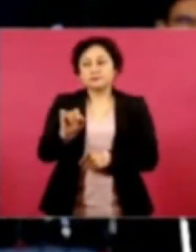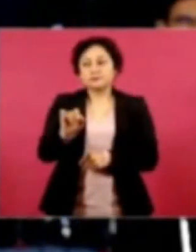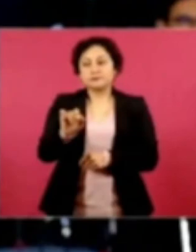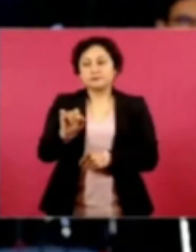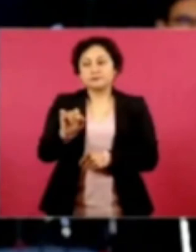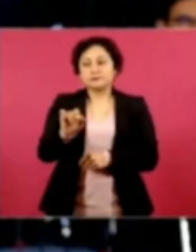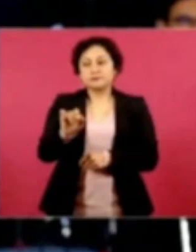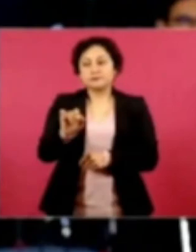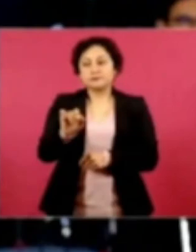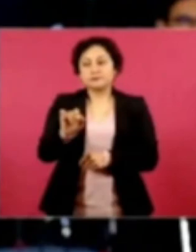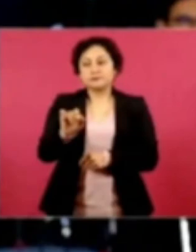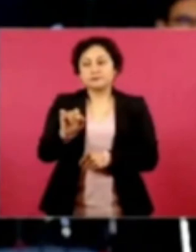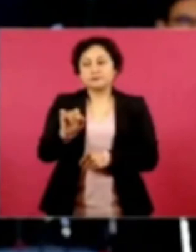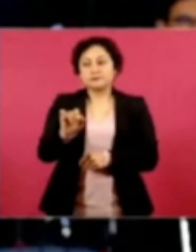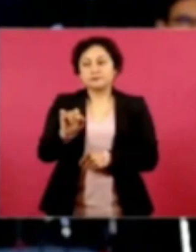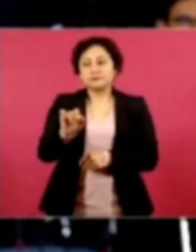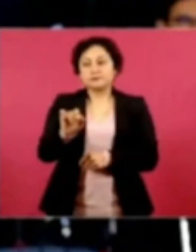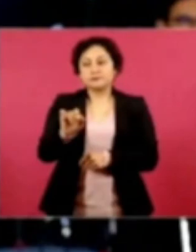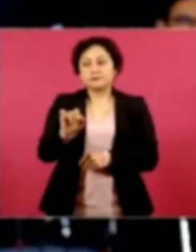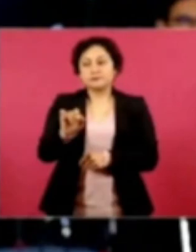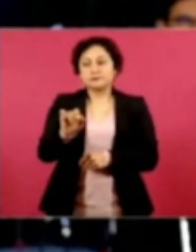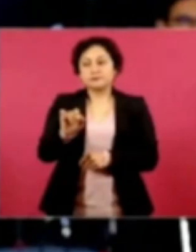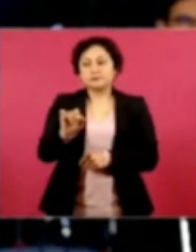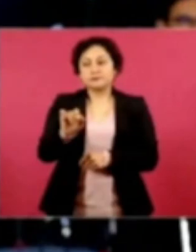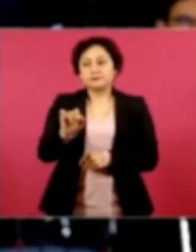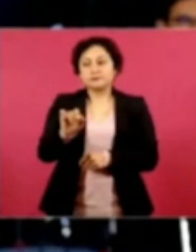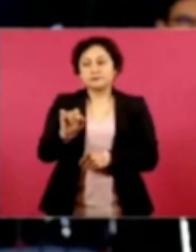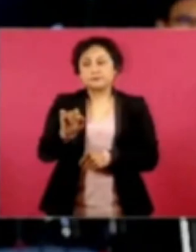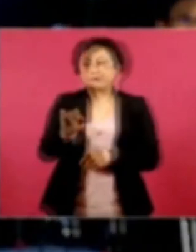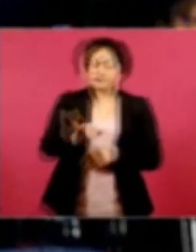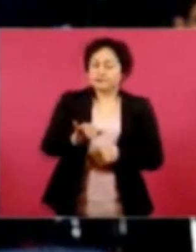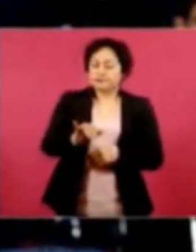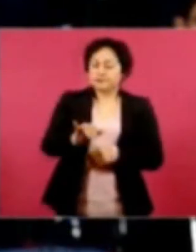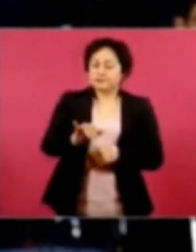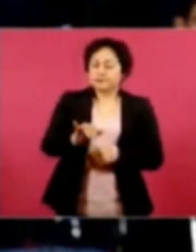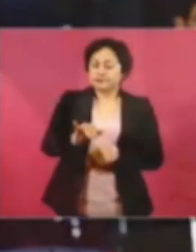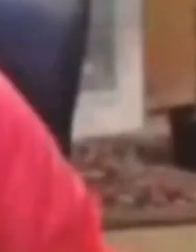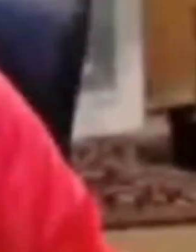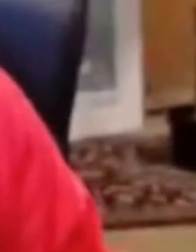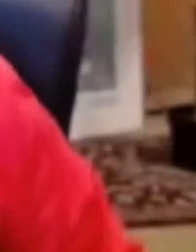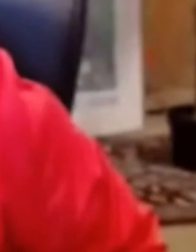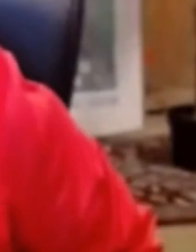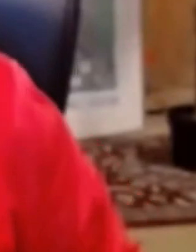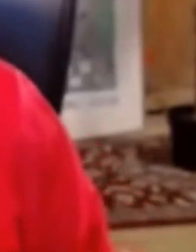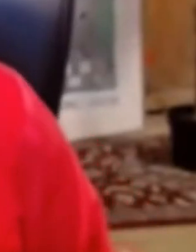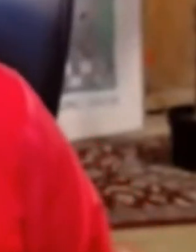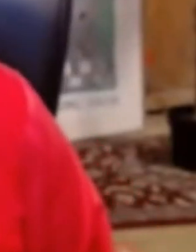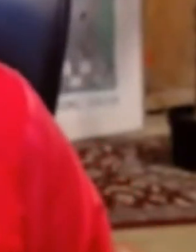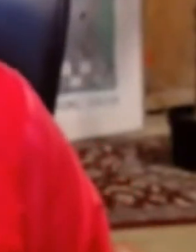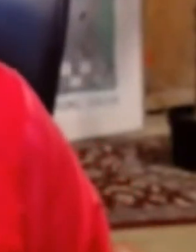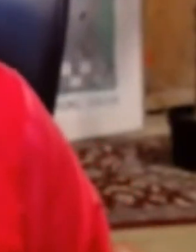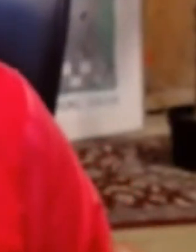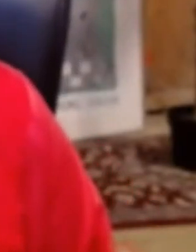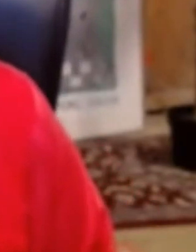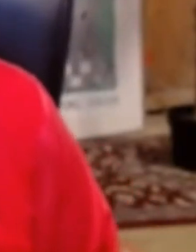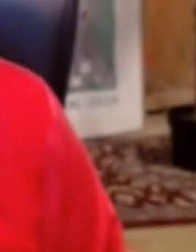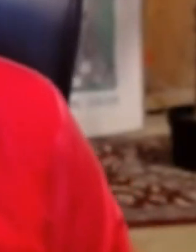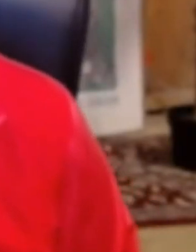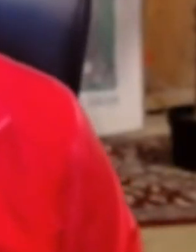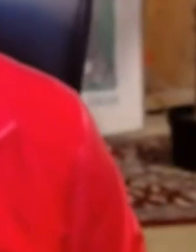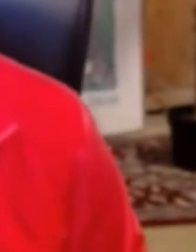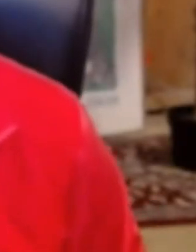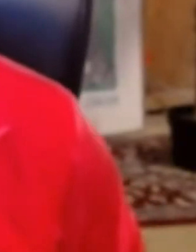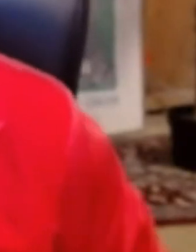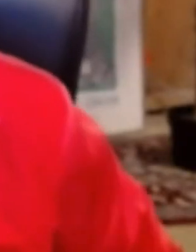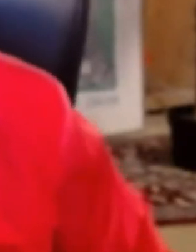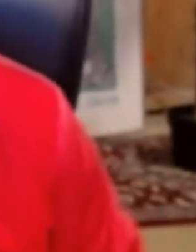basura, mientras, o sea, unos tipos salen ahí dizque, en una especie de montaje, ¿no? Salen unos tipos ahí dizque comiendo de la basura,